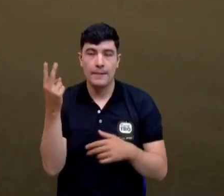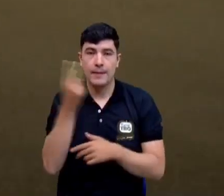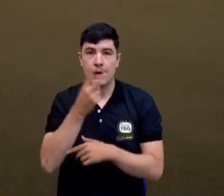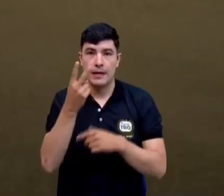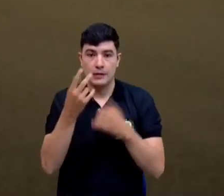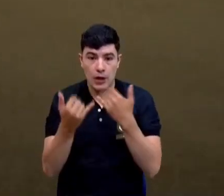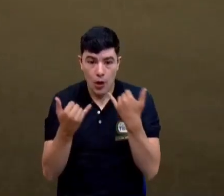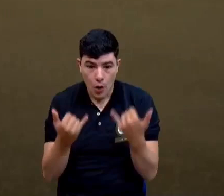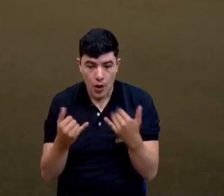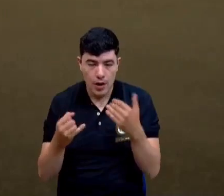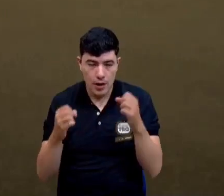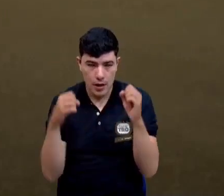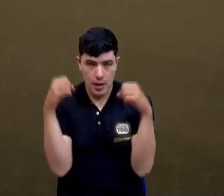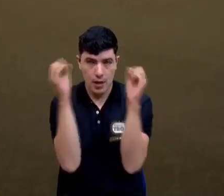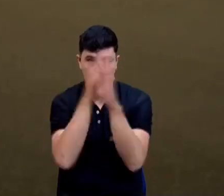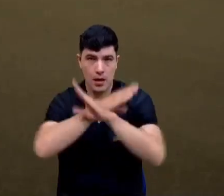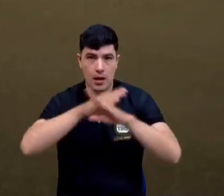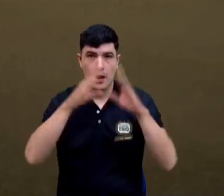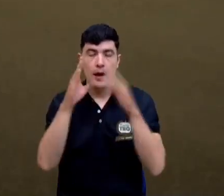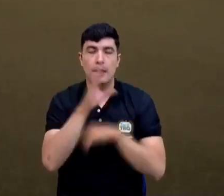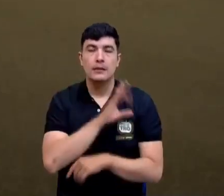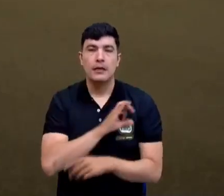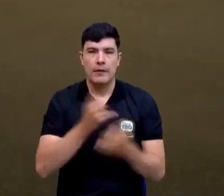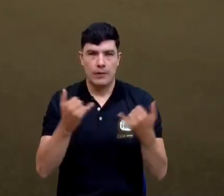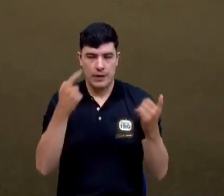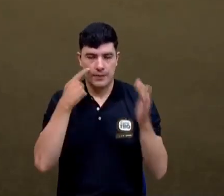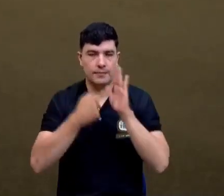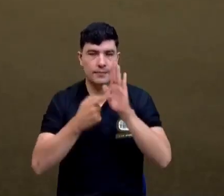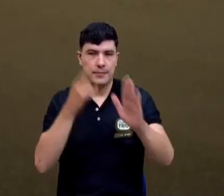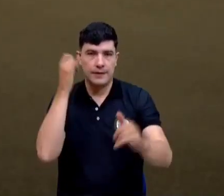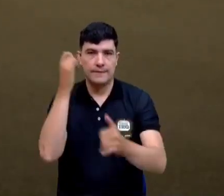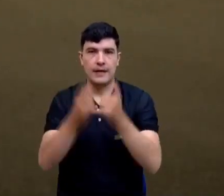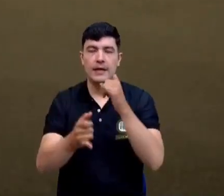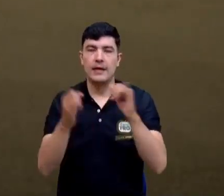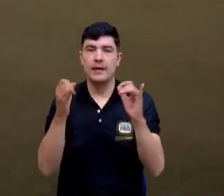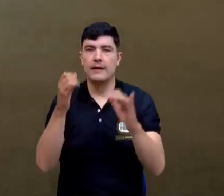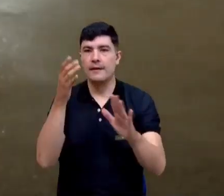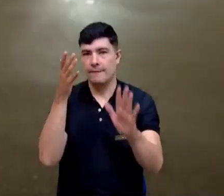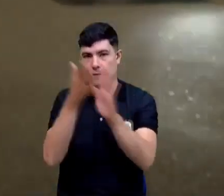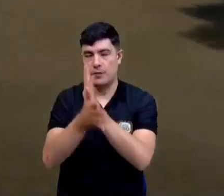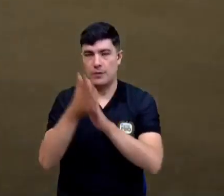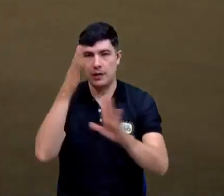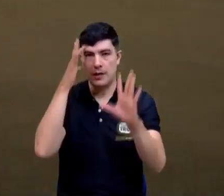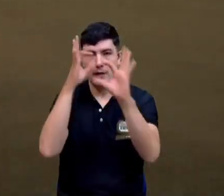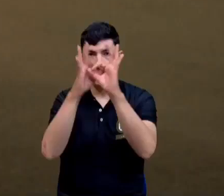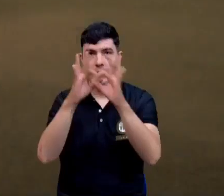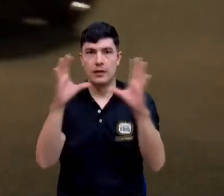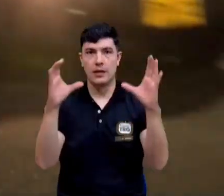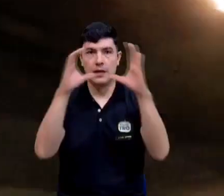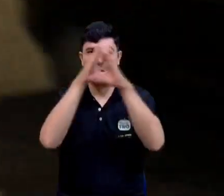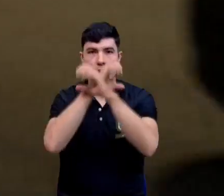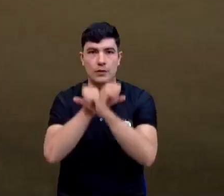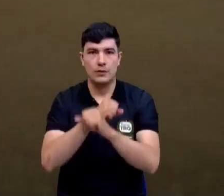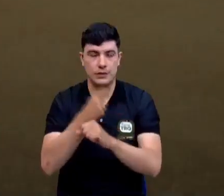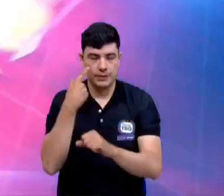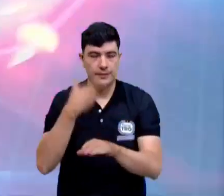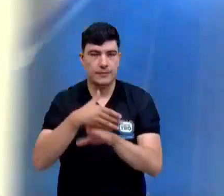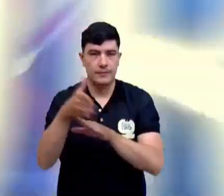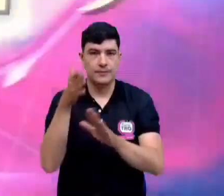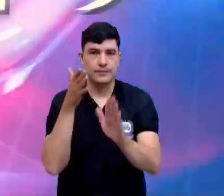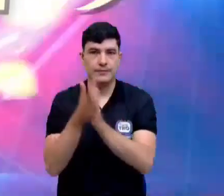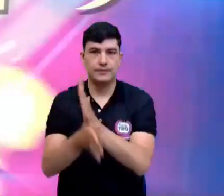y de hoy de la madrugada a sábado, los dejamos con la información del Lente Nocturno. Soy Iván Ávila para Oriente Noticias. Estamos informando.